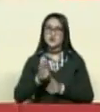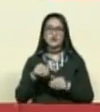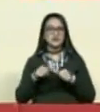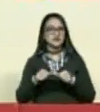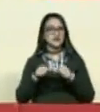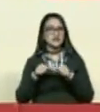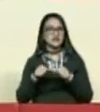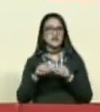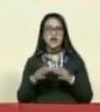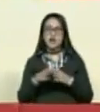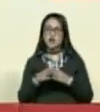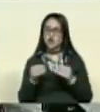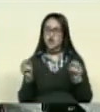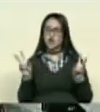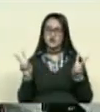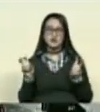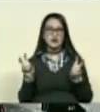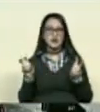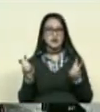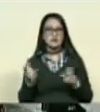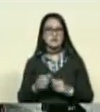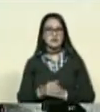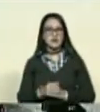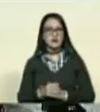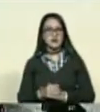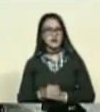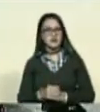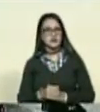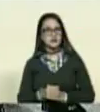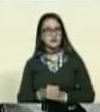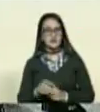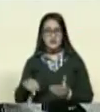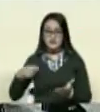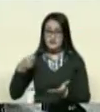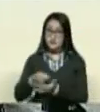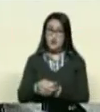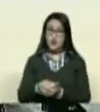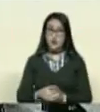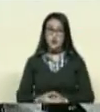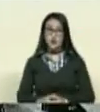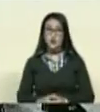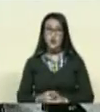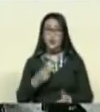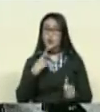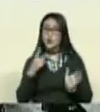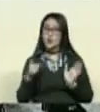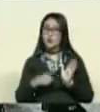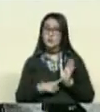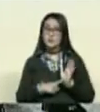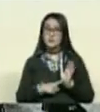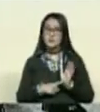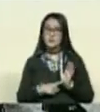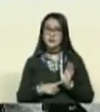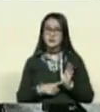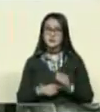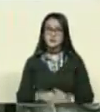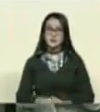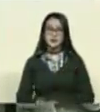adelante en todos los temas que tienen que ver con su financiamiento y su cumplimiento